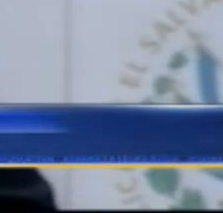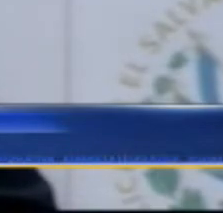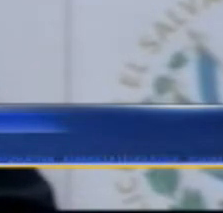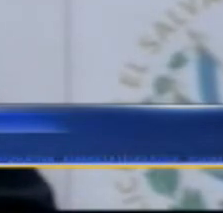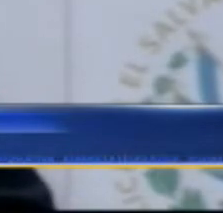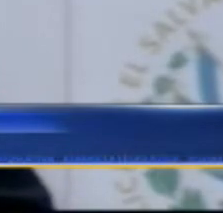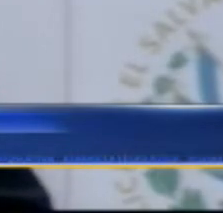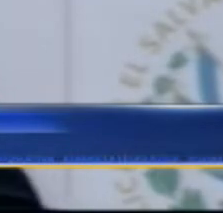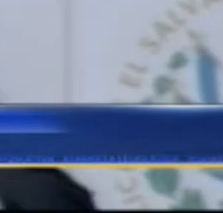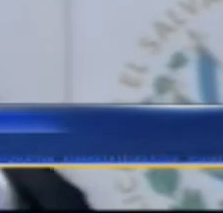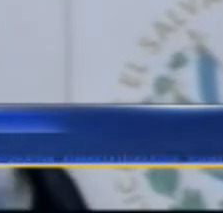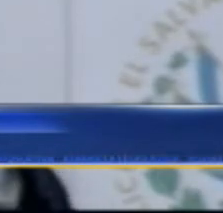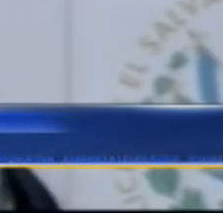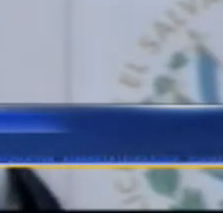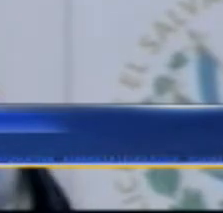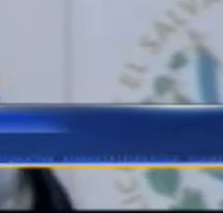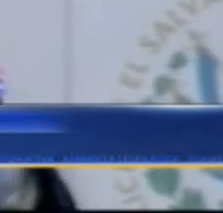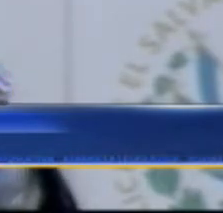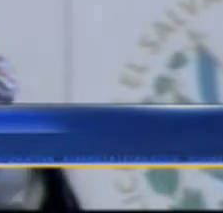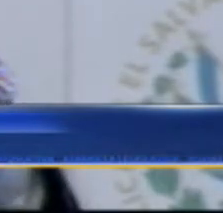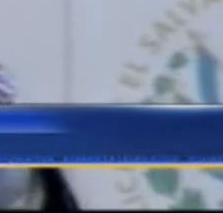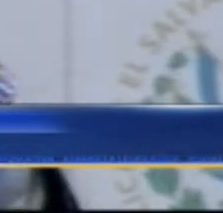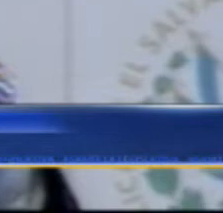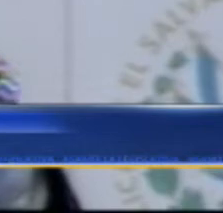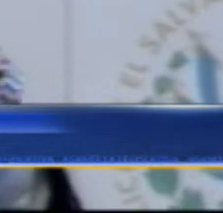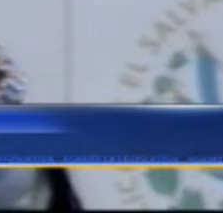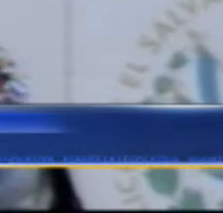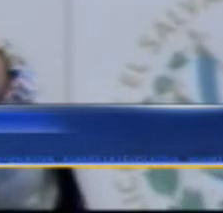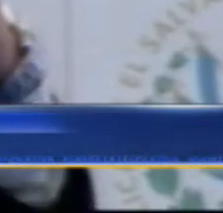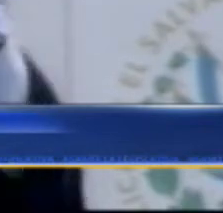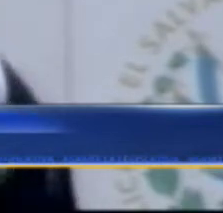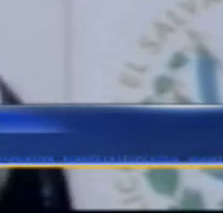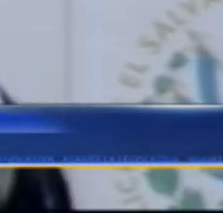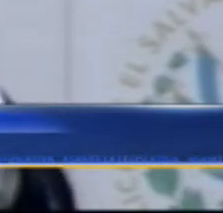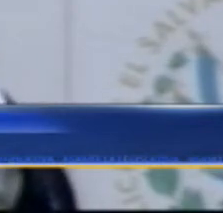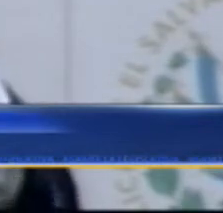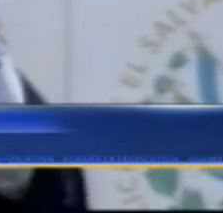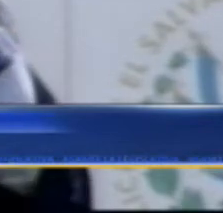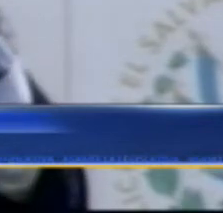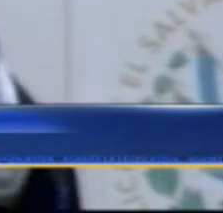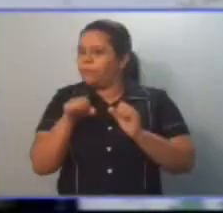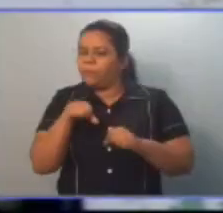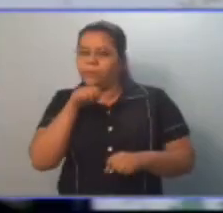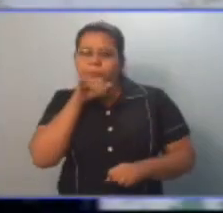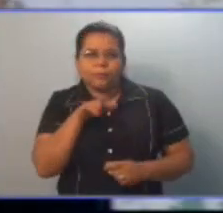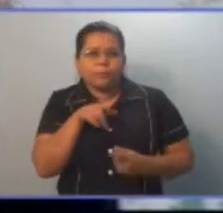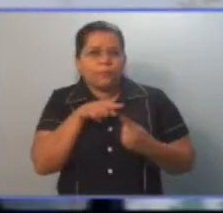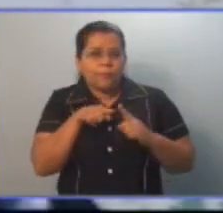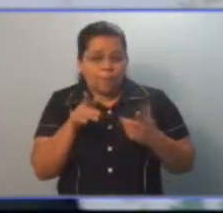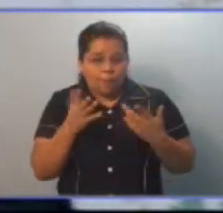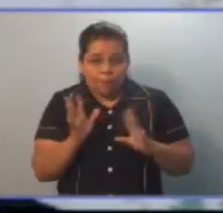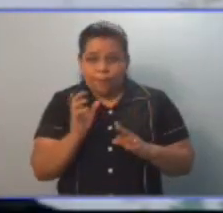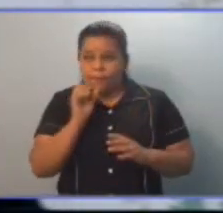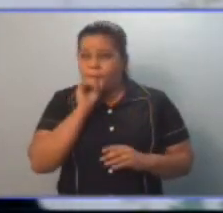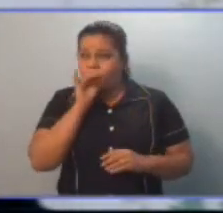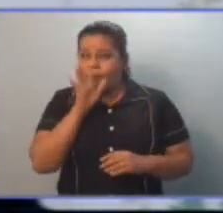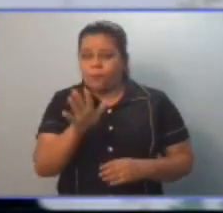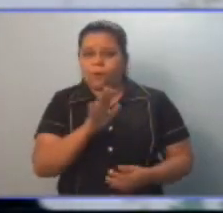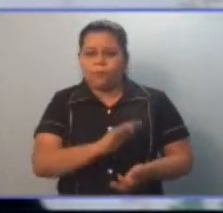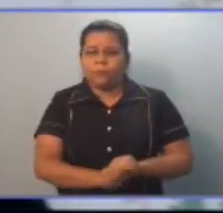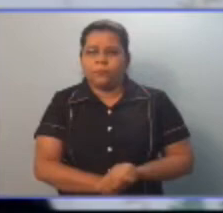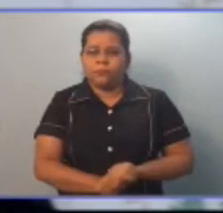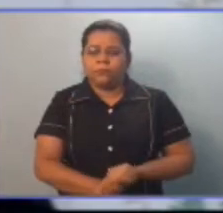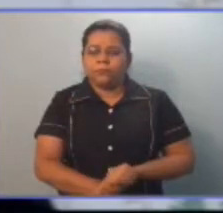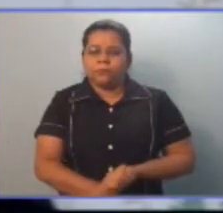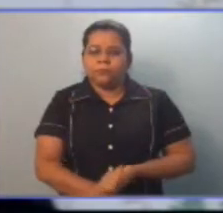En ese sentido, dar una respuesta concreta a un caso hipotético no puedo ponderar, pero la ponderación es, si yo me decanto que